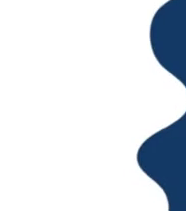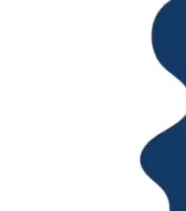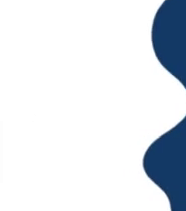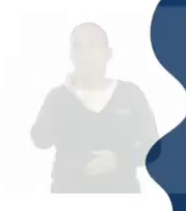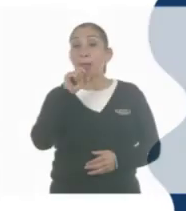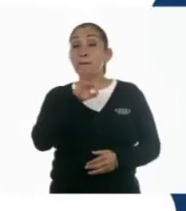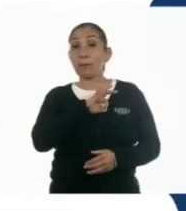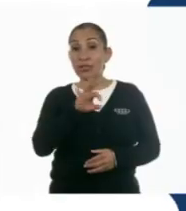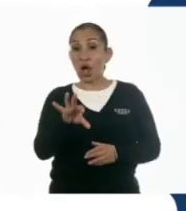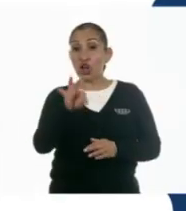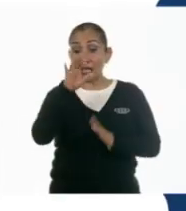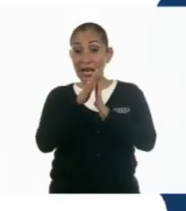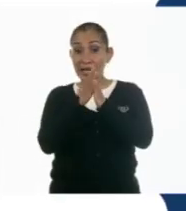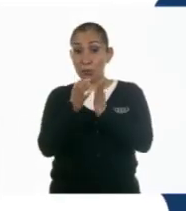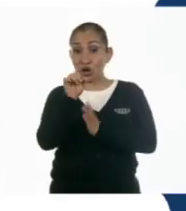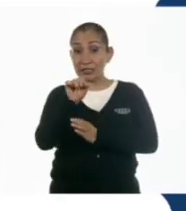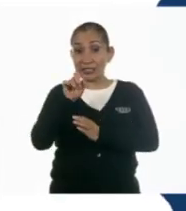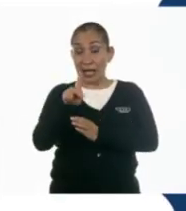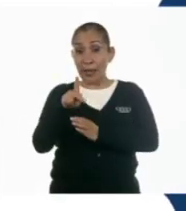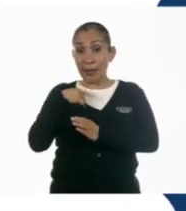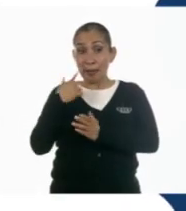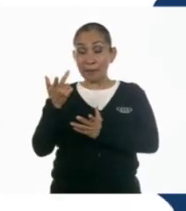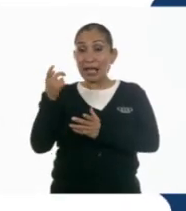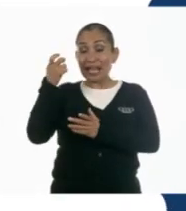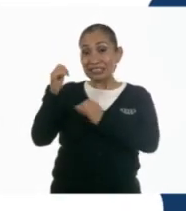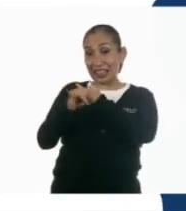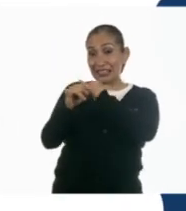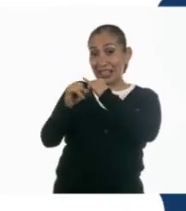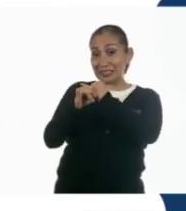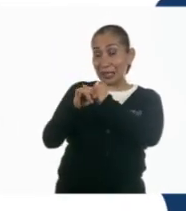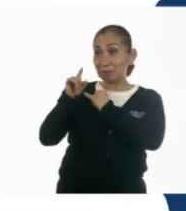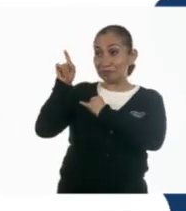También puedes encontrar los libros de texto en la página